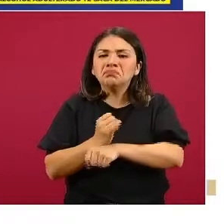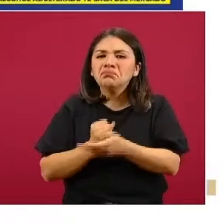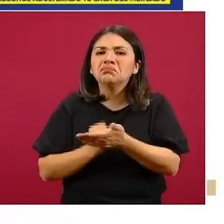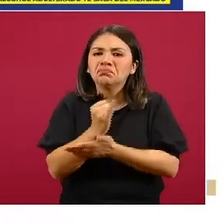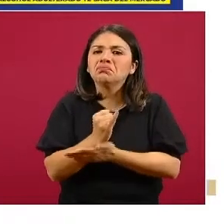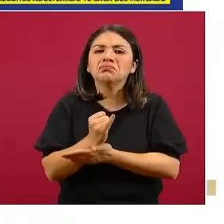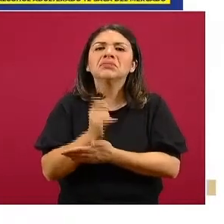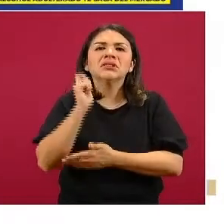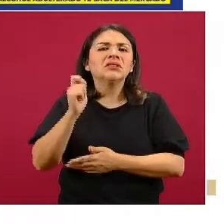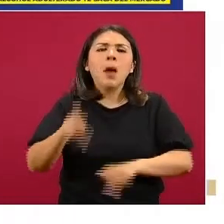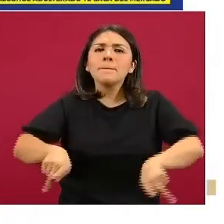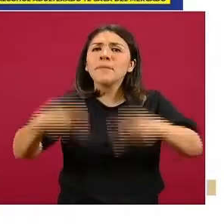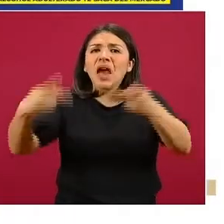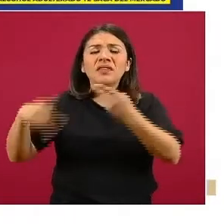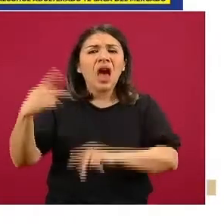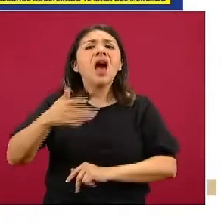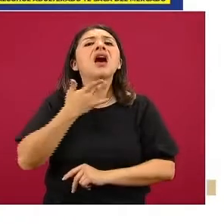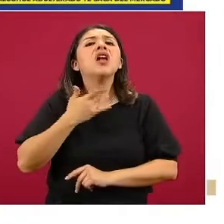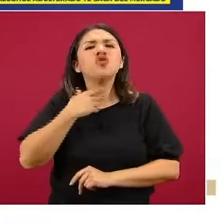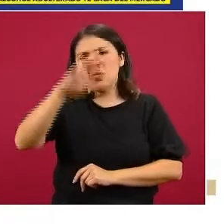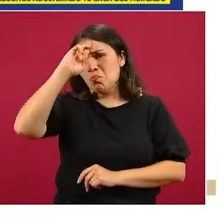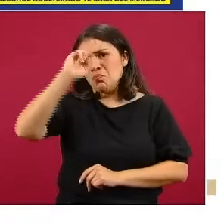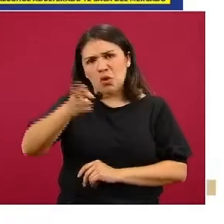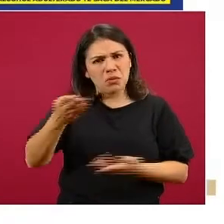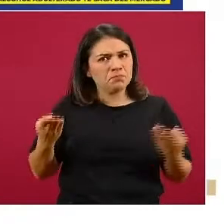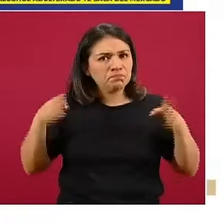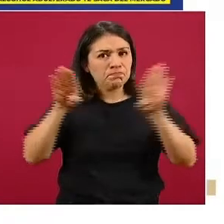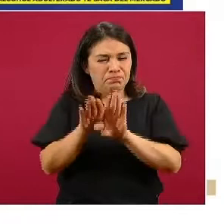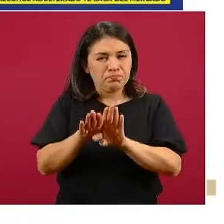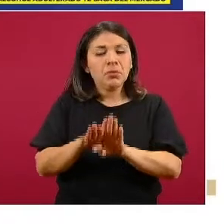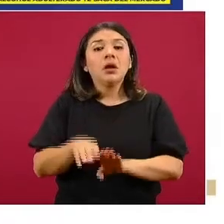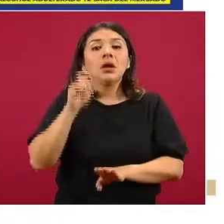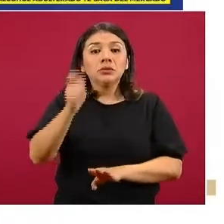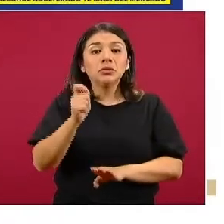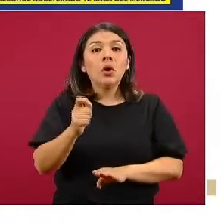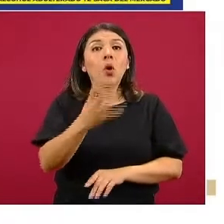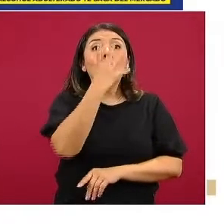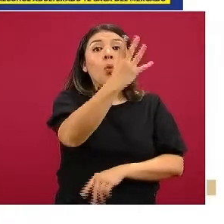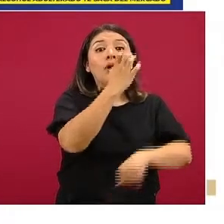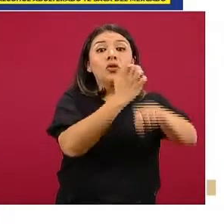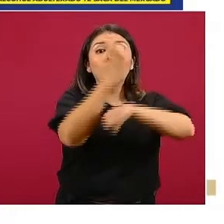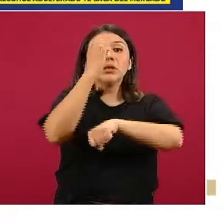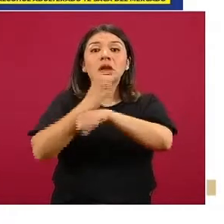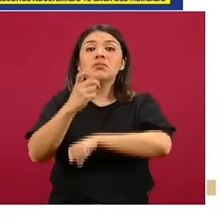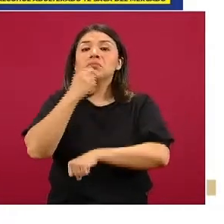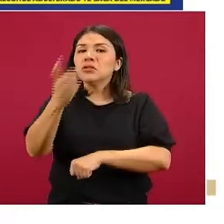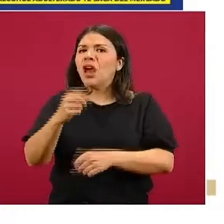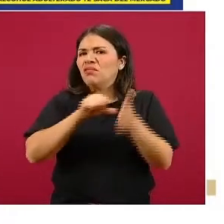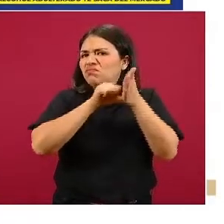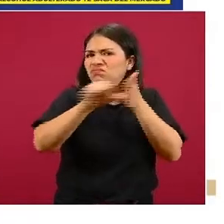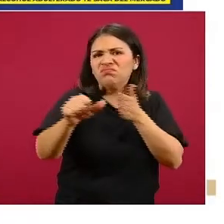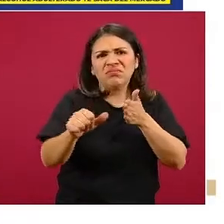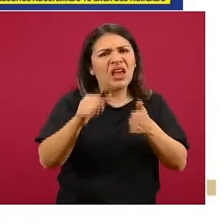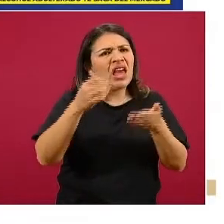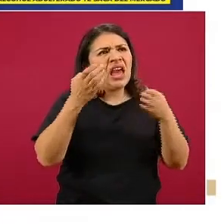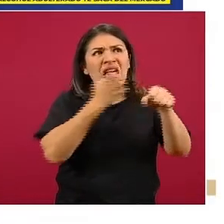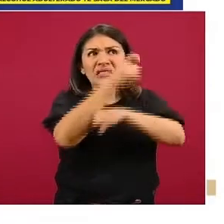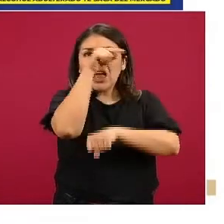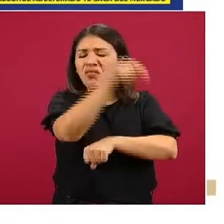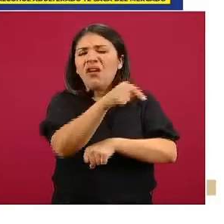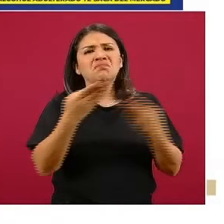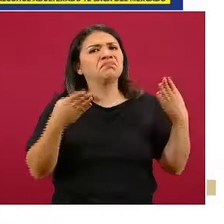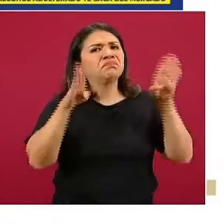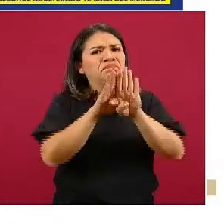decidió declarar una ley seca, ya sea parcial o completa. 4 entidades declararon ley seca absoluta en el estado.